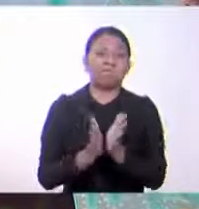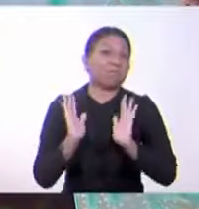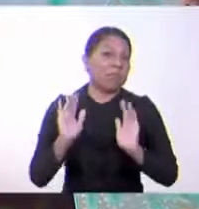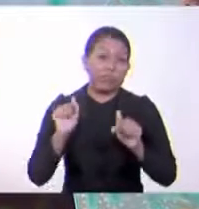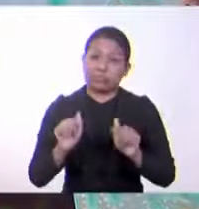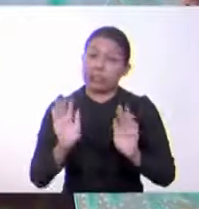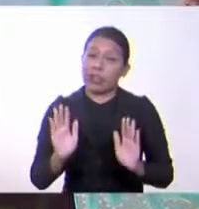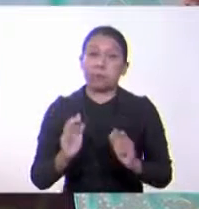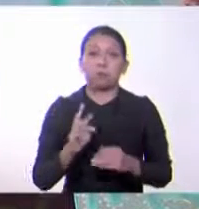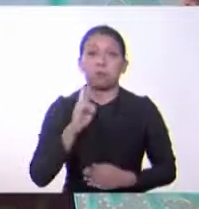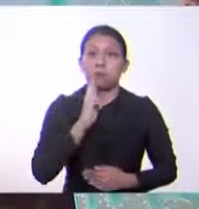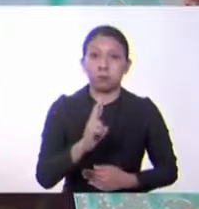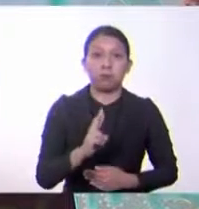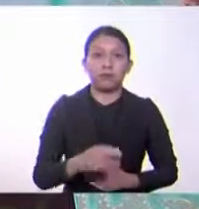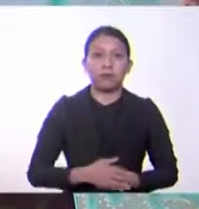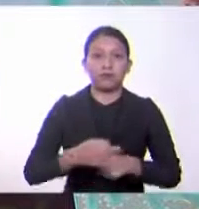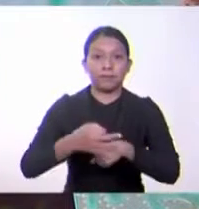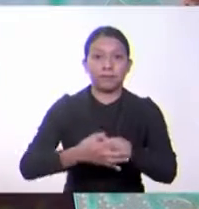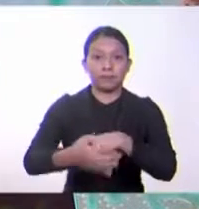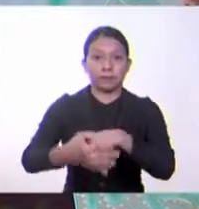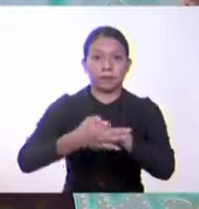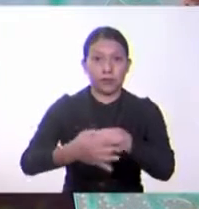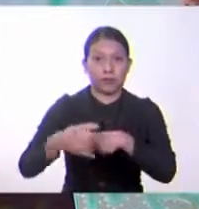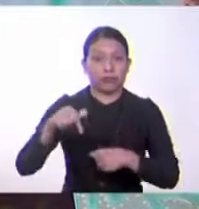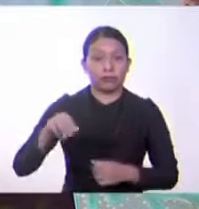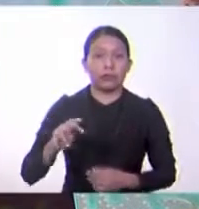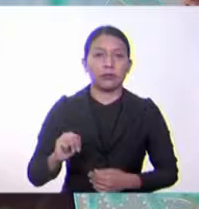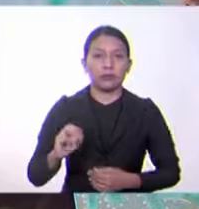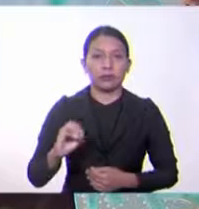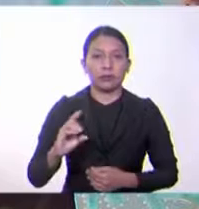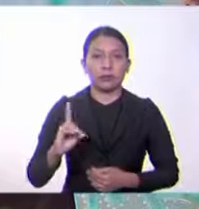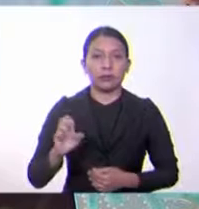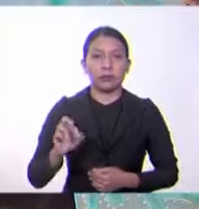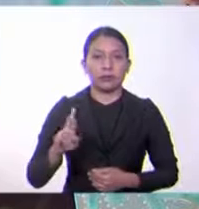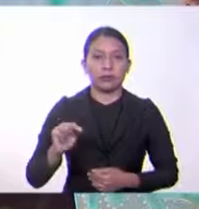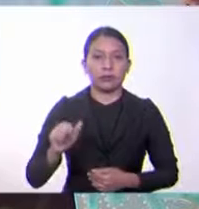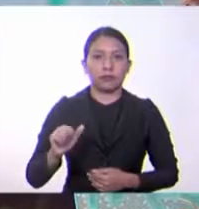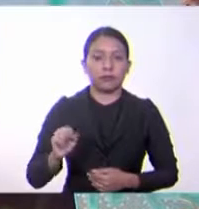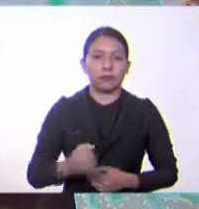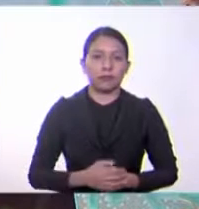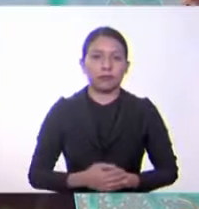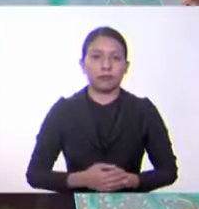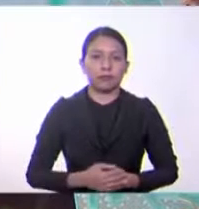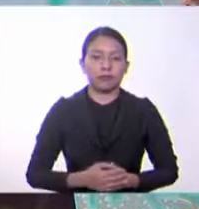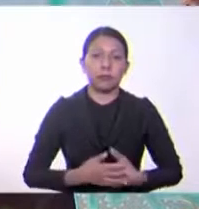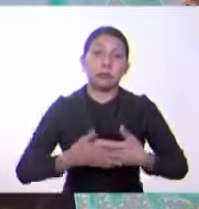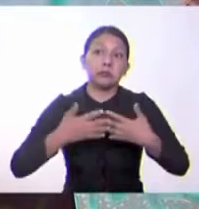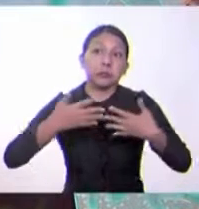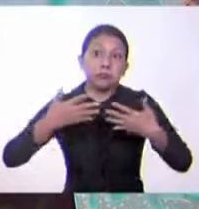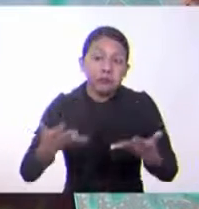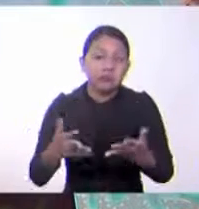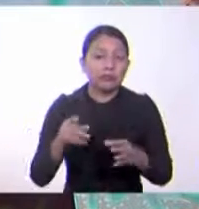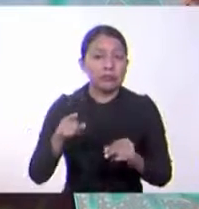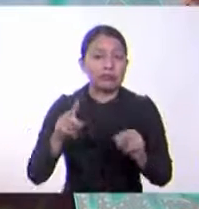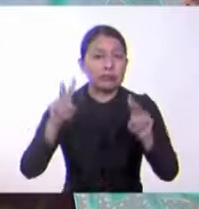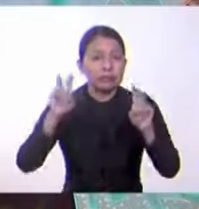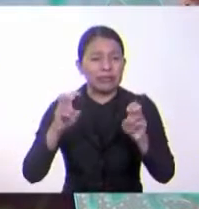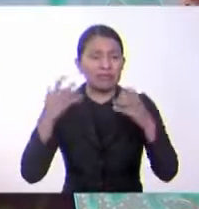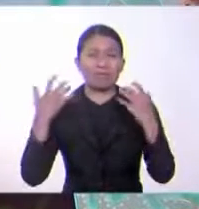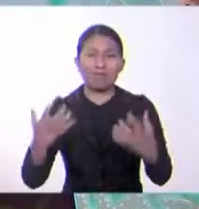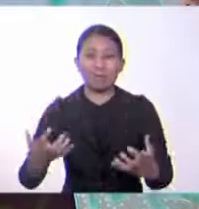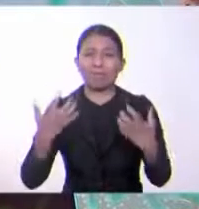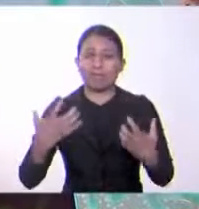por resultado las células modernas. Vamos a empezar a hablar precisamente de todos esos montones